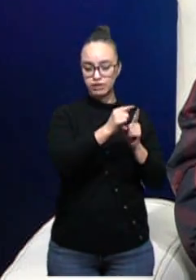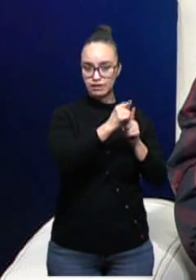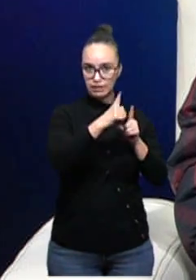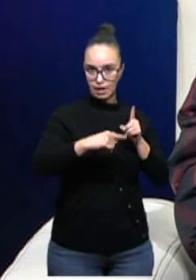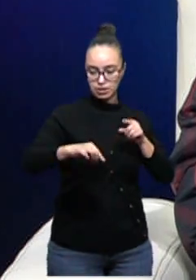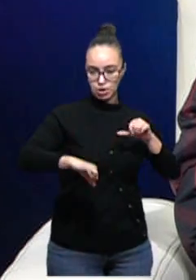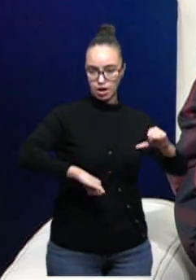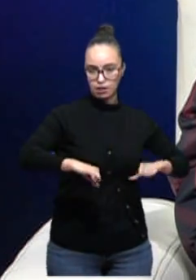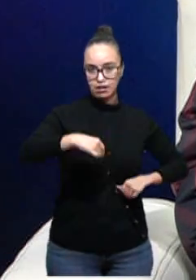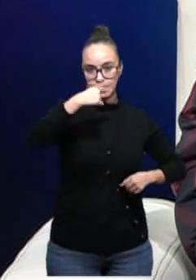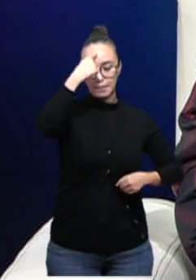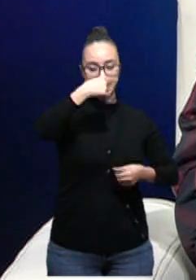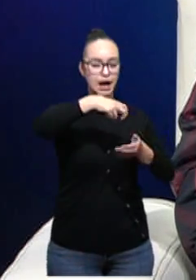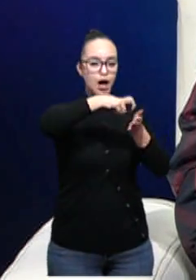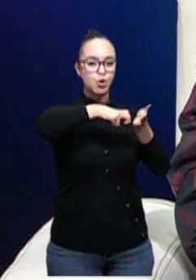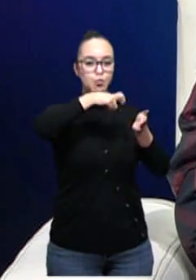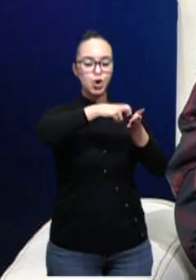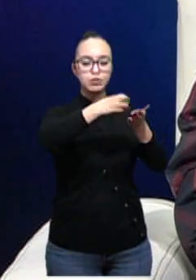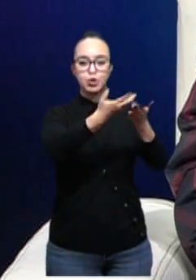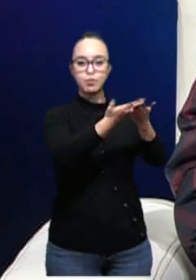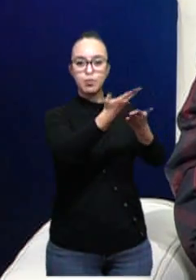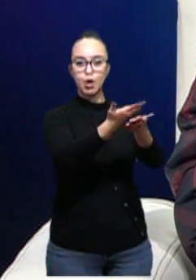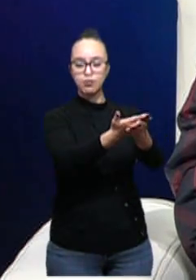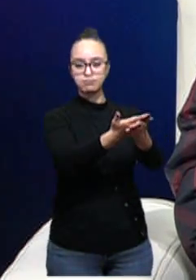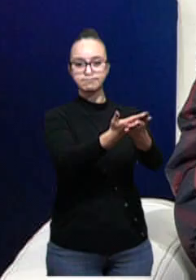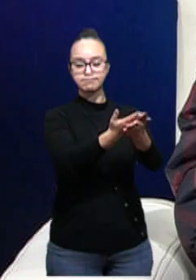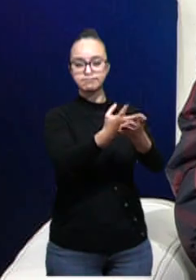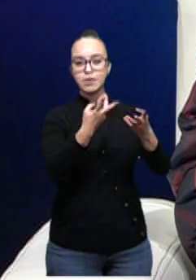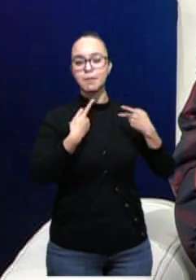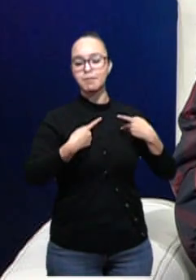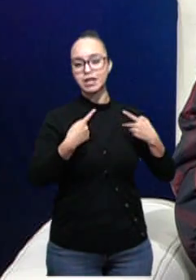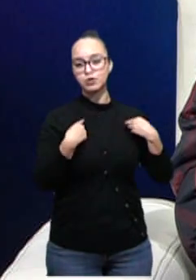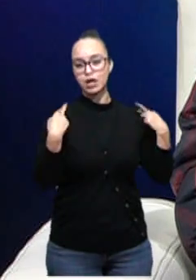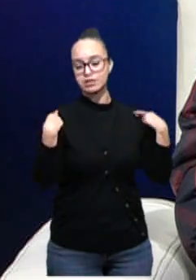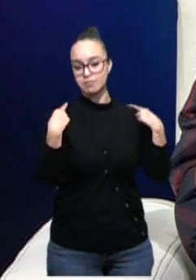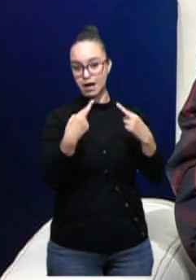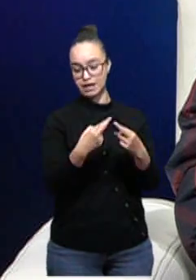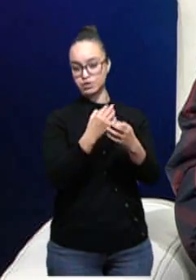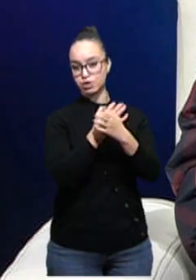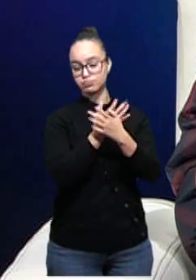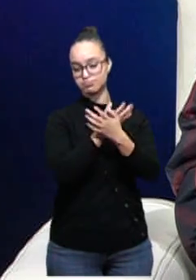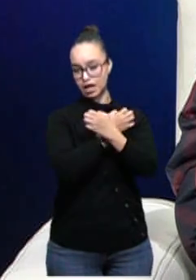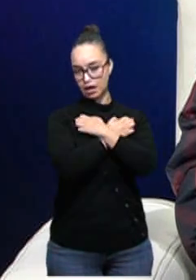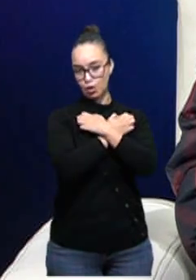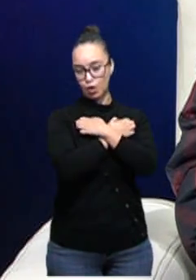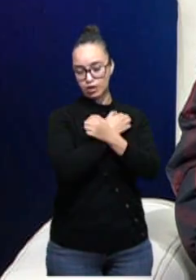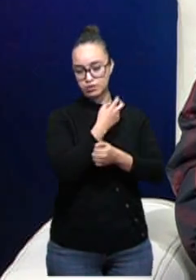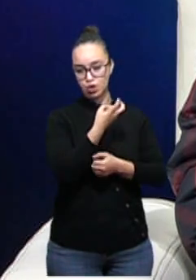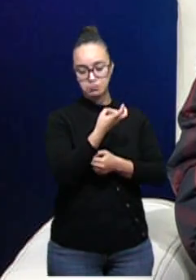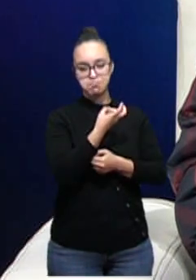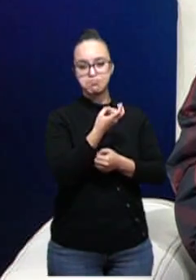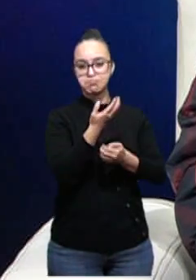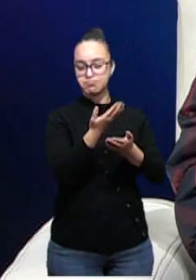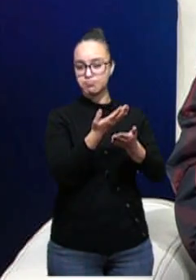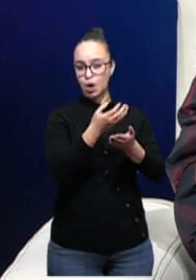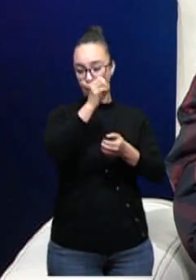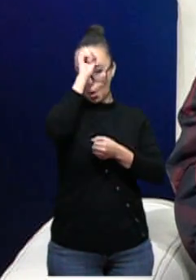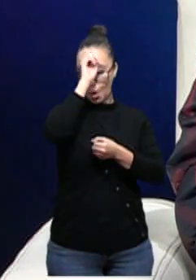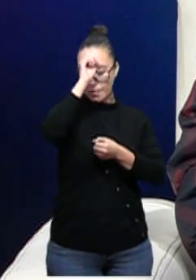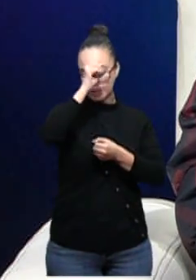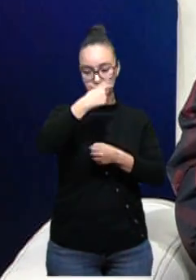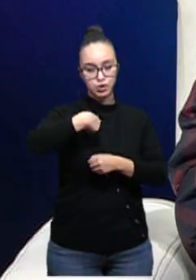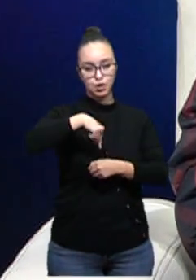a las modificaciones y propuestas que los trabajadores de la educación van a generar. Lanzamos una convocatoria